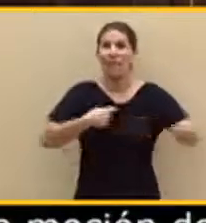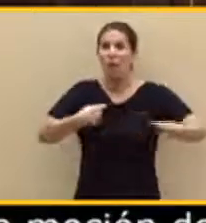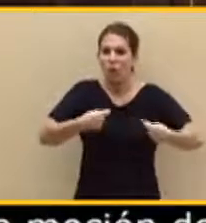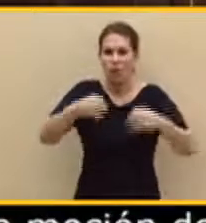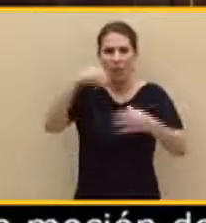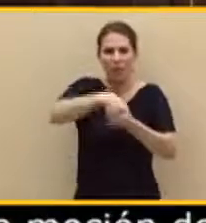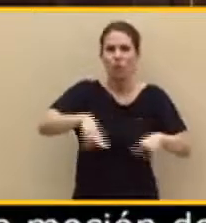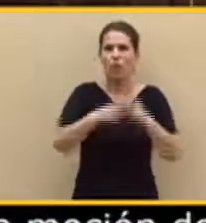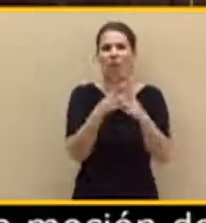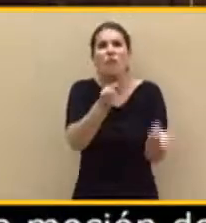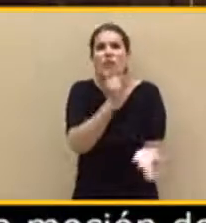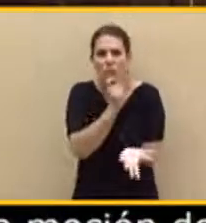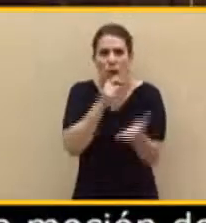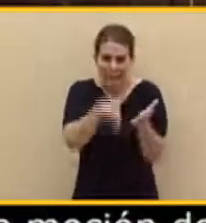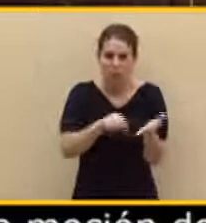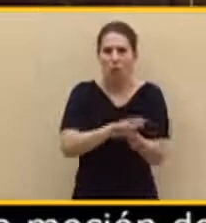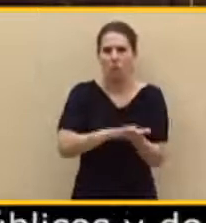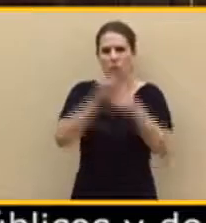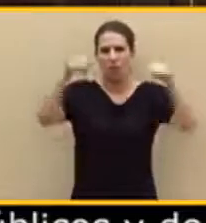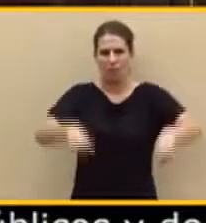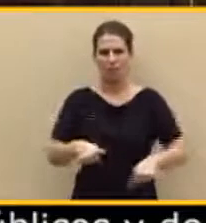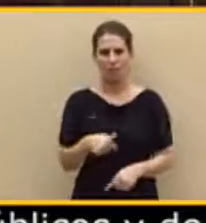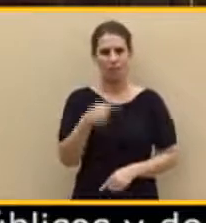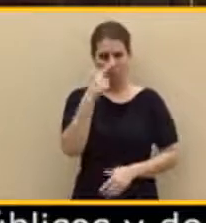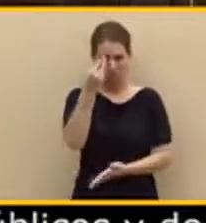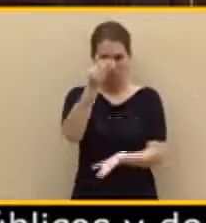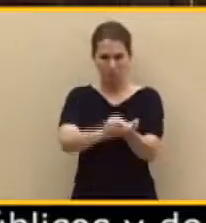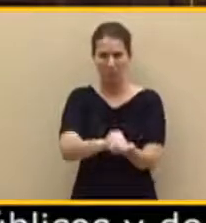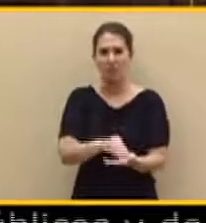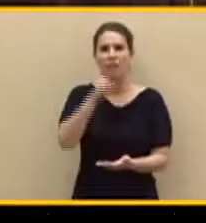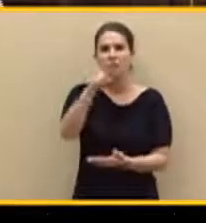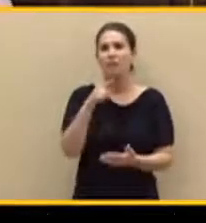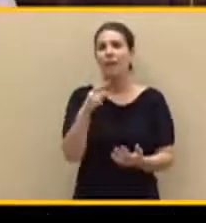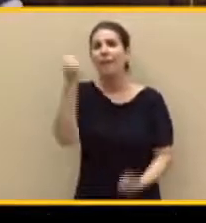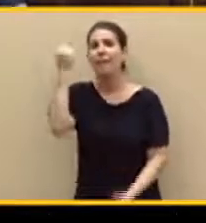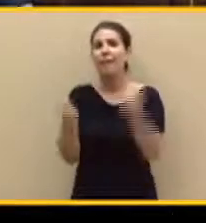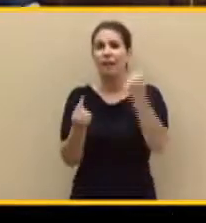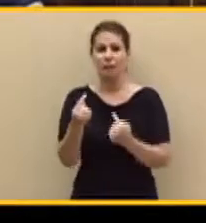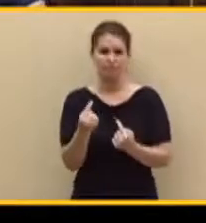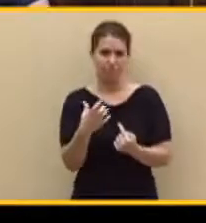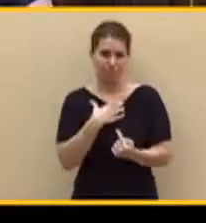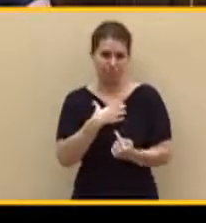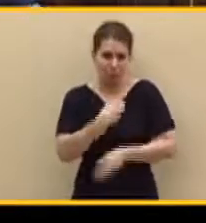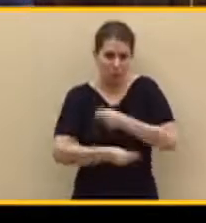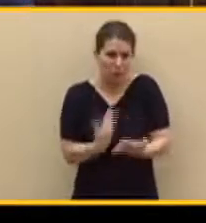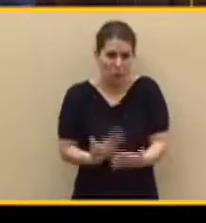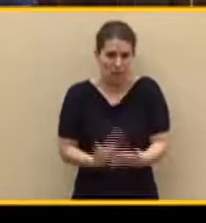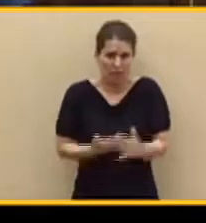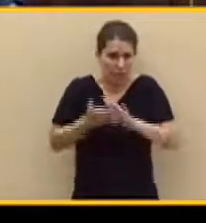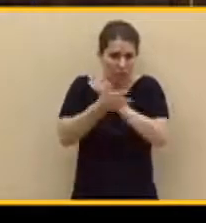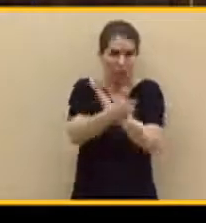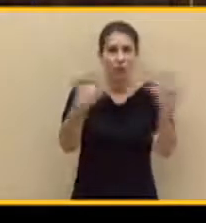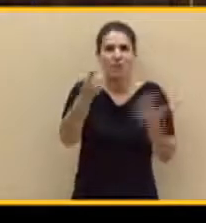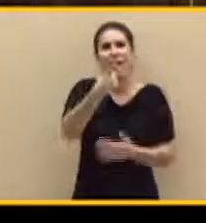les voy a decir una cosa más. Cuando ustedes no pueden usar el argumento de las manzanas podridas, entonces ustedes afirman que el Partido Popular está